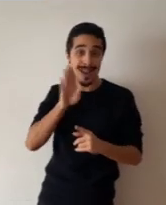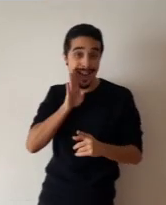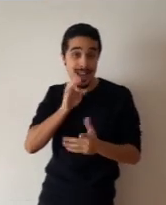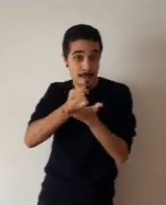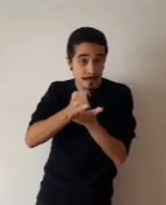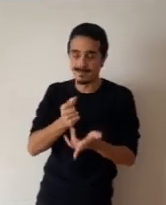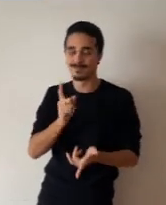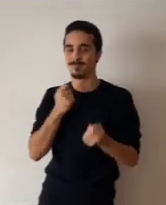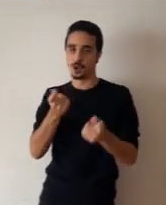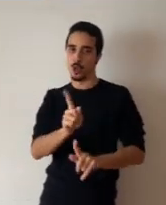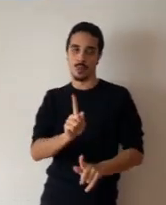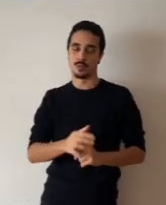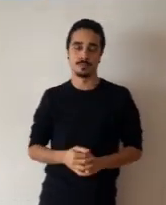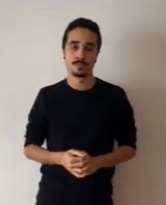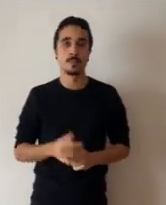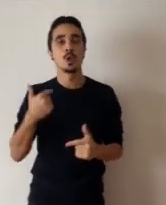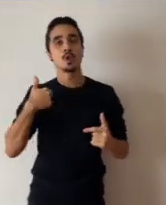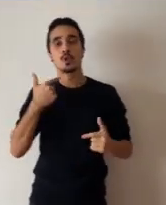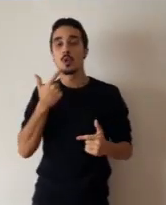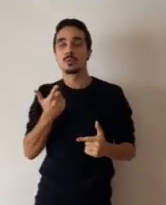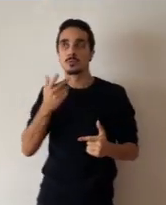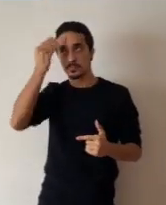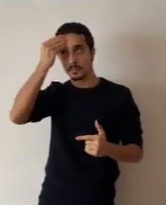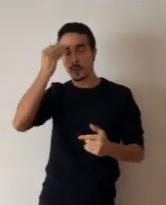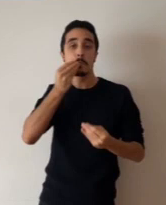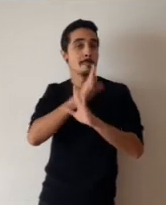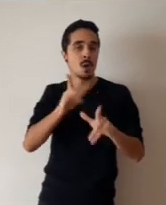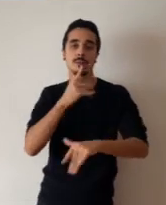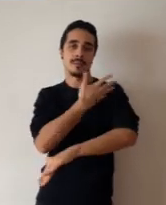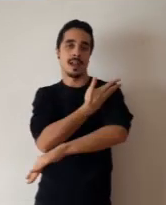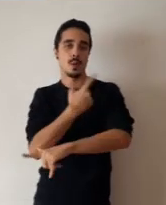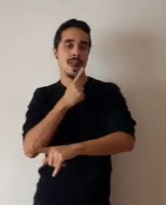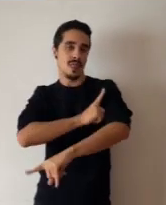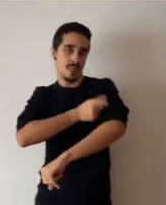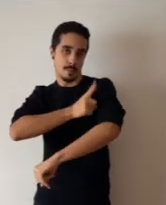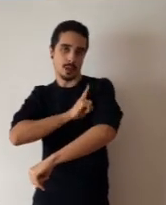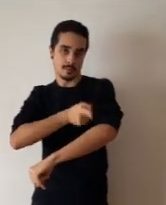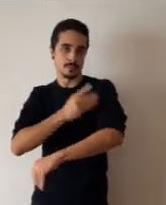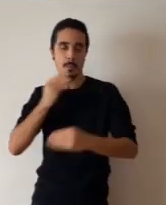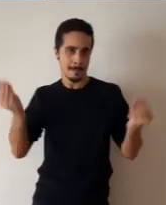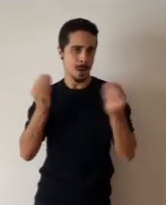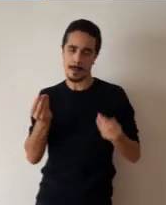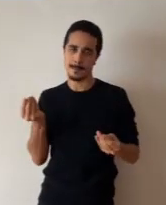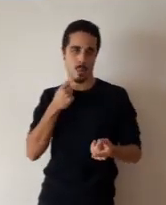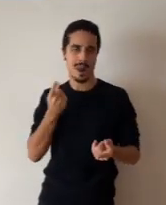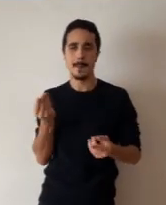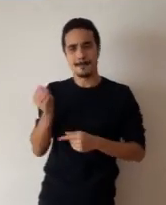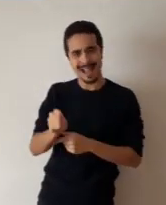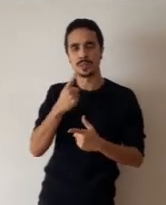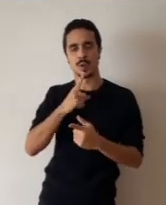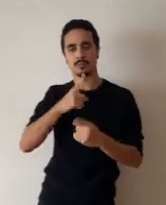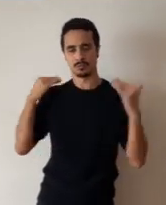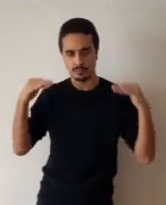mí, desde luego, no es una situación de utilizar metformina. Yo lo que le diría es ejercicio, haz ejercicio, cuanto más